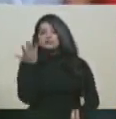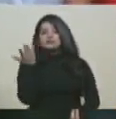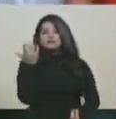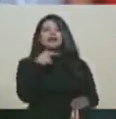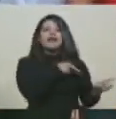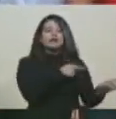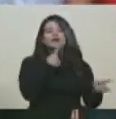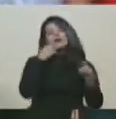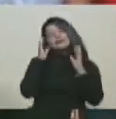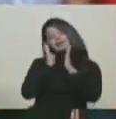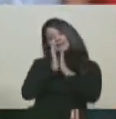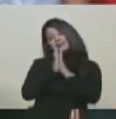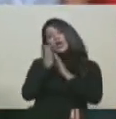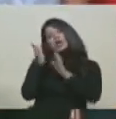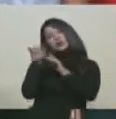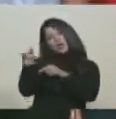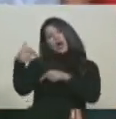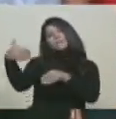por mí.